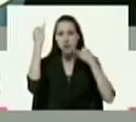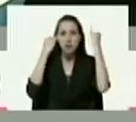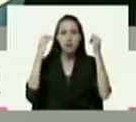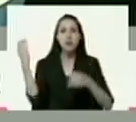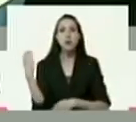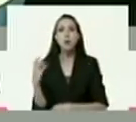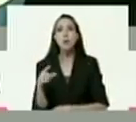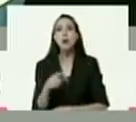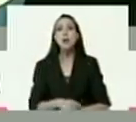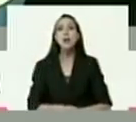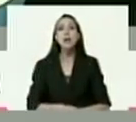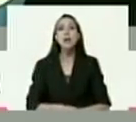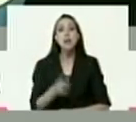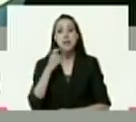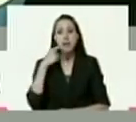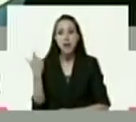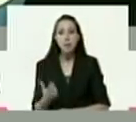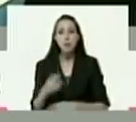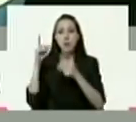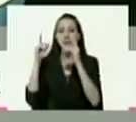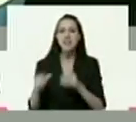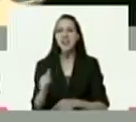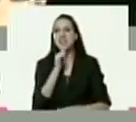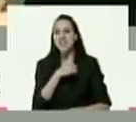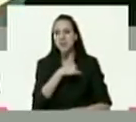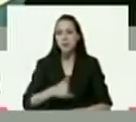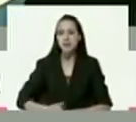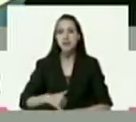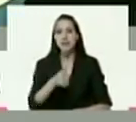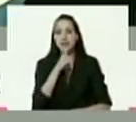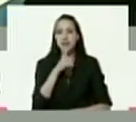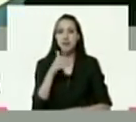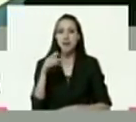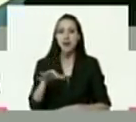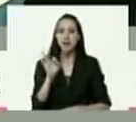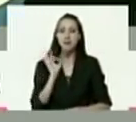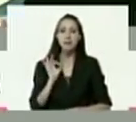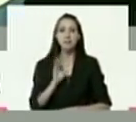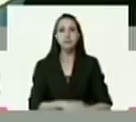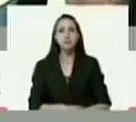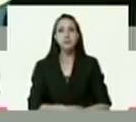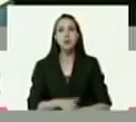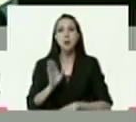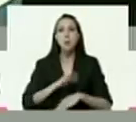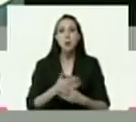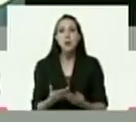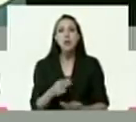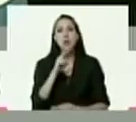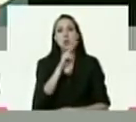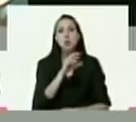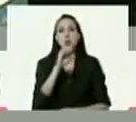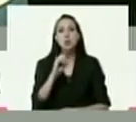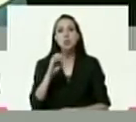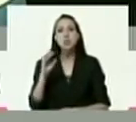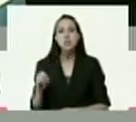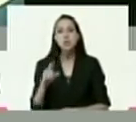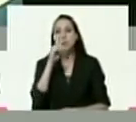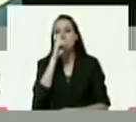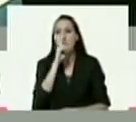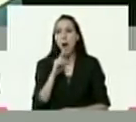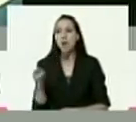pueblo decida quién les gobierna y quién no les gobierna. No nos gusta que la oligarquía colombiana tenga 200 años en el poder, pero eso es un asunto